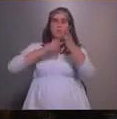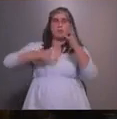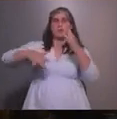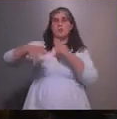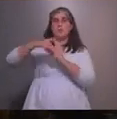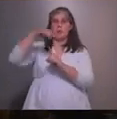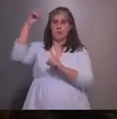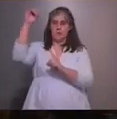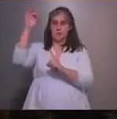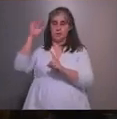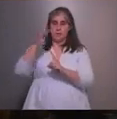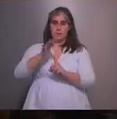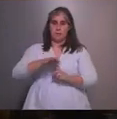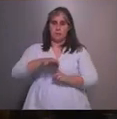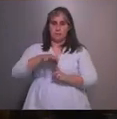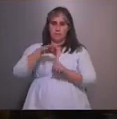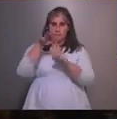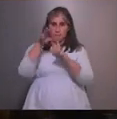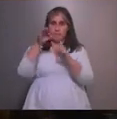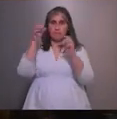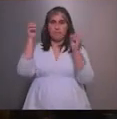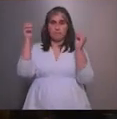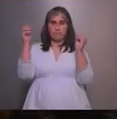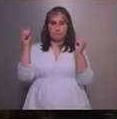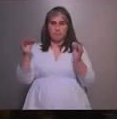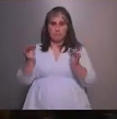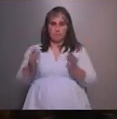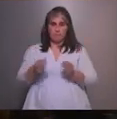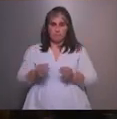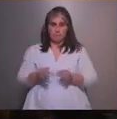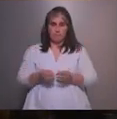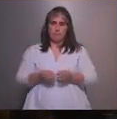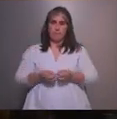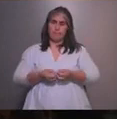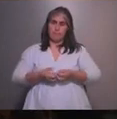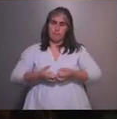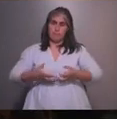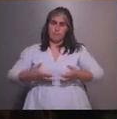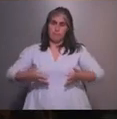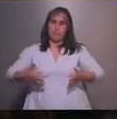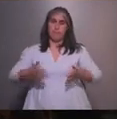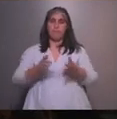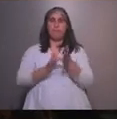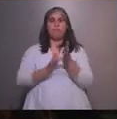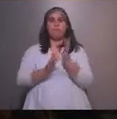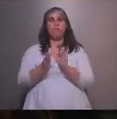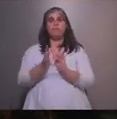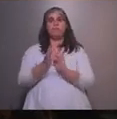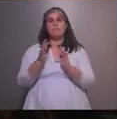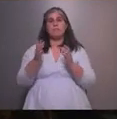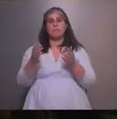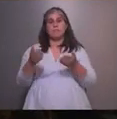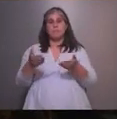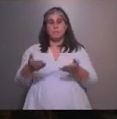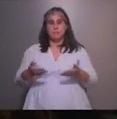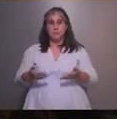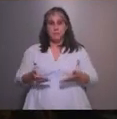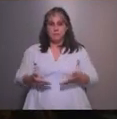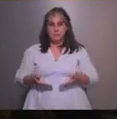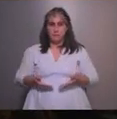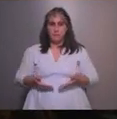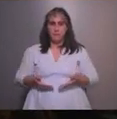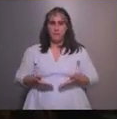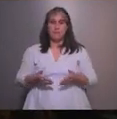contigo. Bendita tú eres entre todas las mujeres, y bendito es el